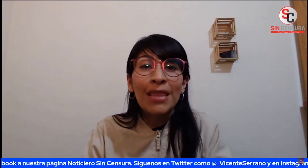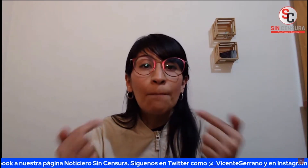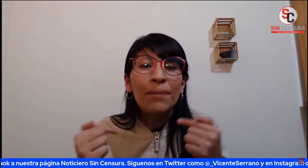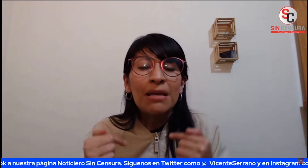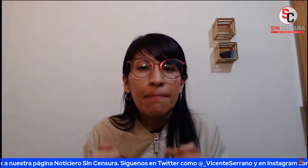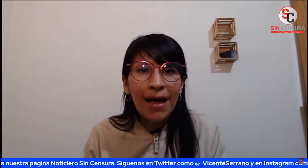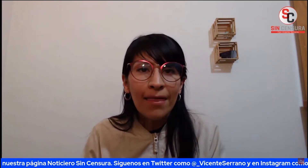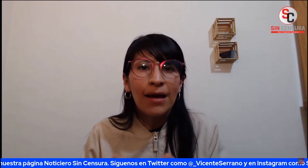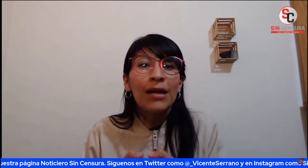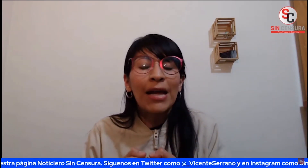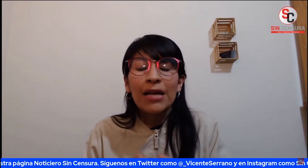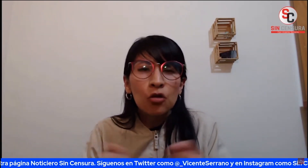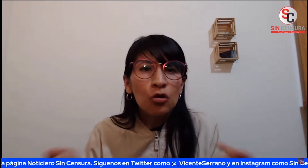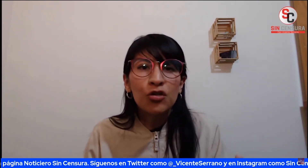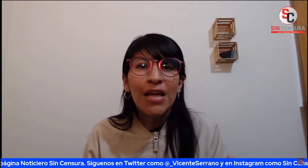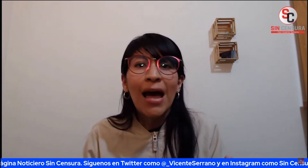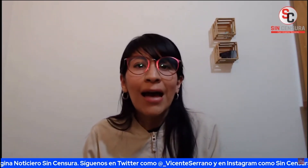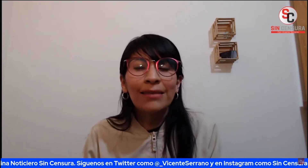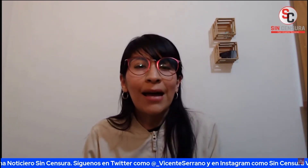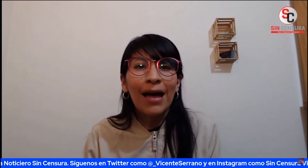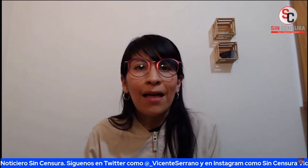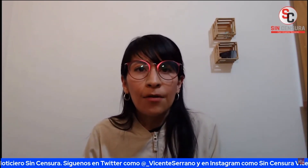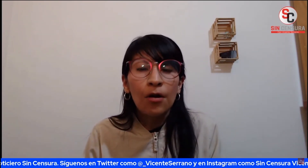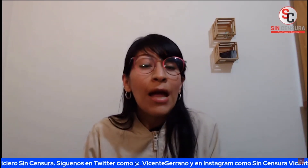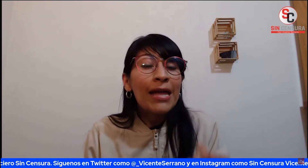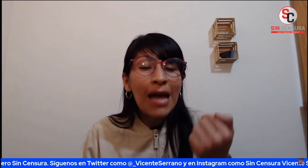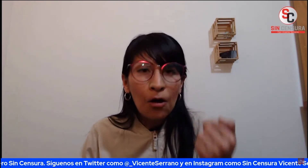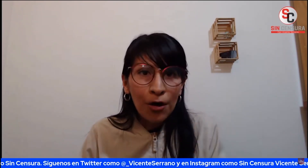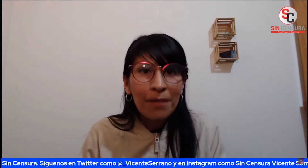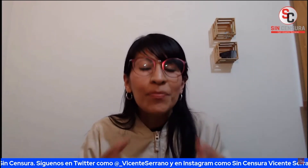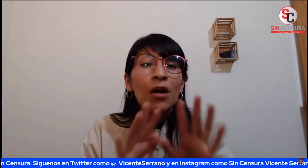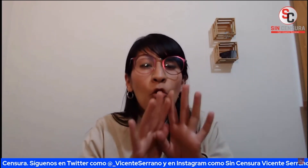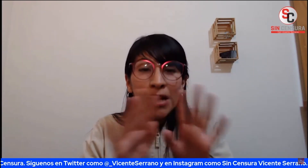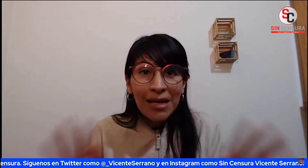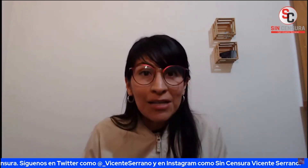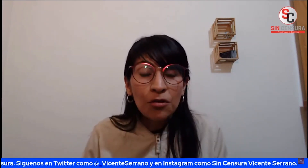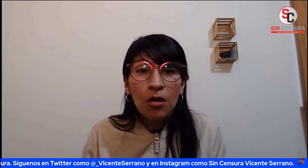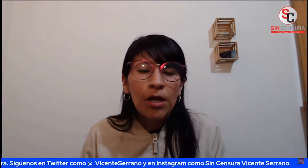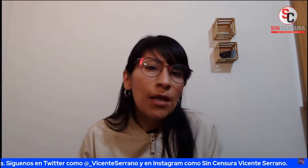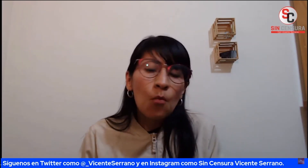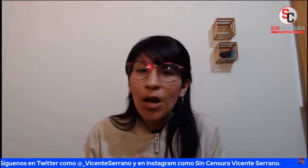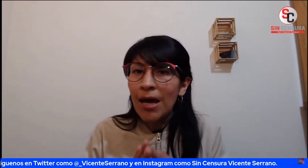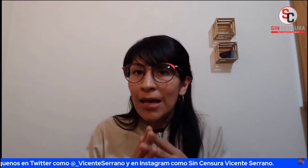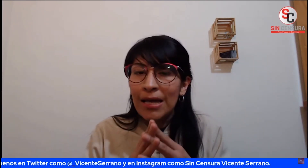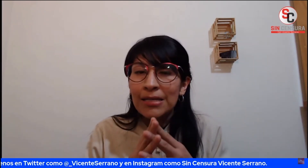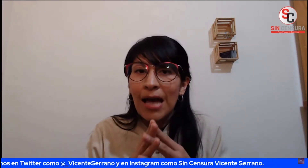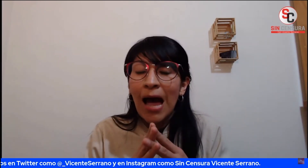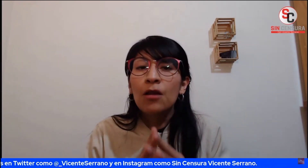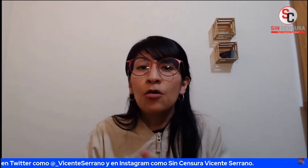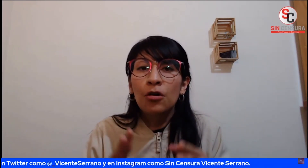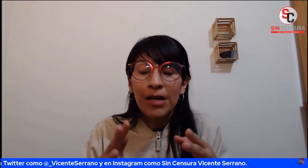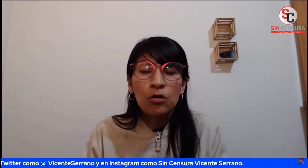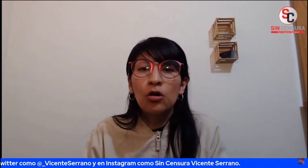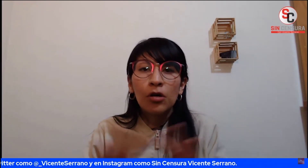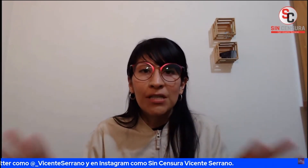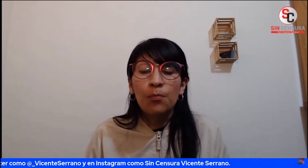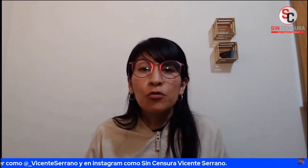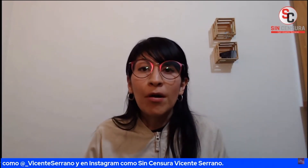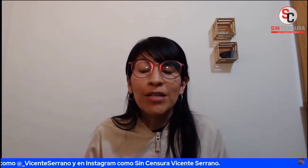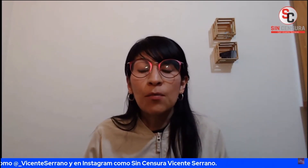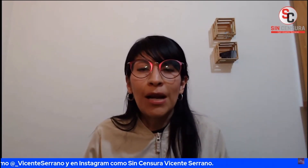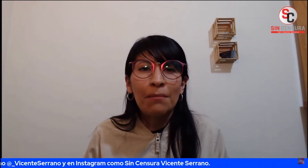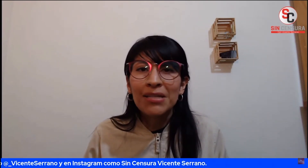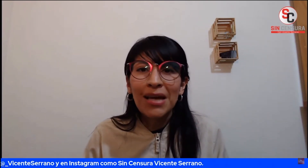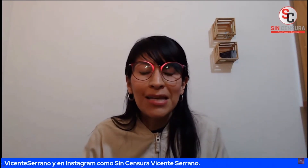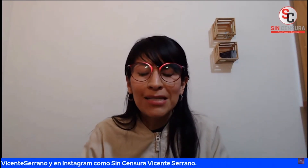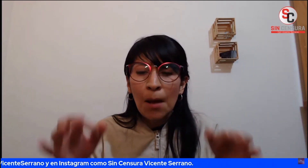su vida privada, que eso no se ha atacado. Y ahora, con el caso de Loret de Mola es algo que yo creo que se puso